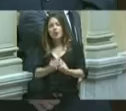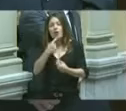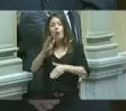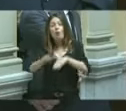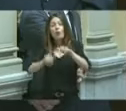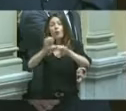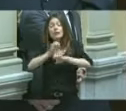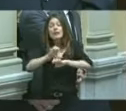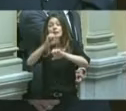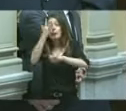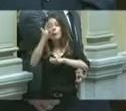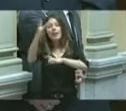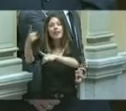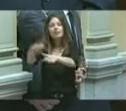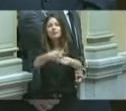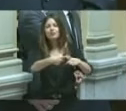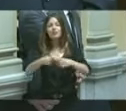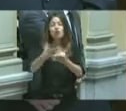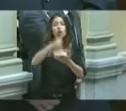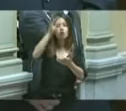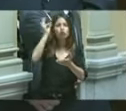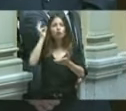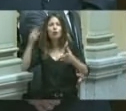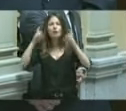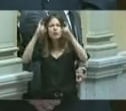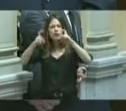esperanza compartida, que entre todos y todas, con nuestro esfuerzo